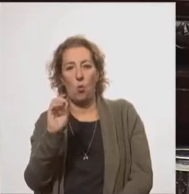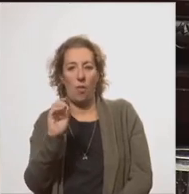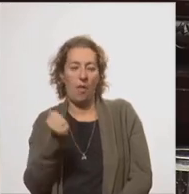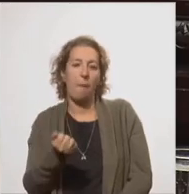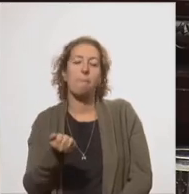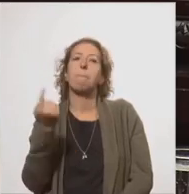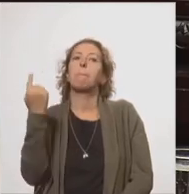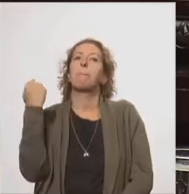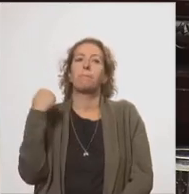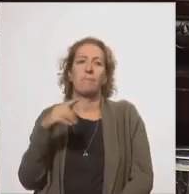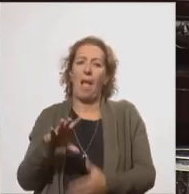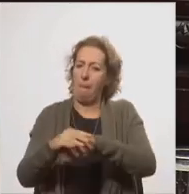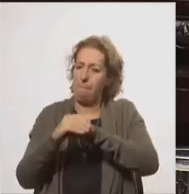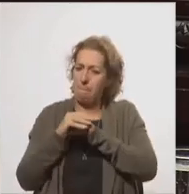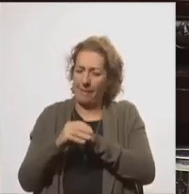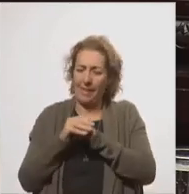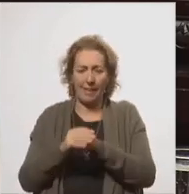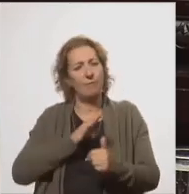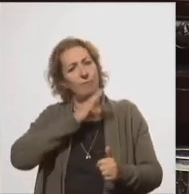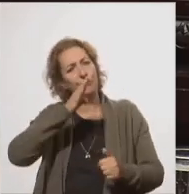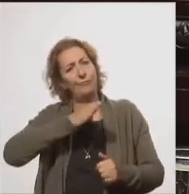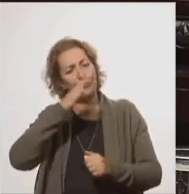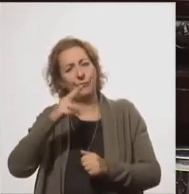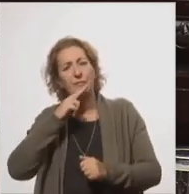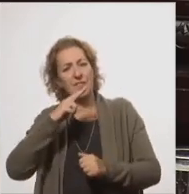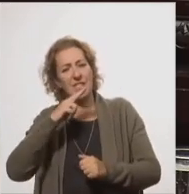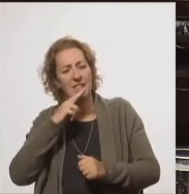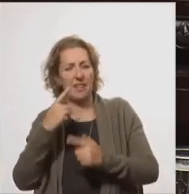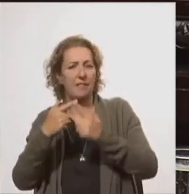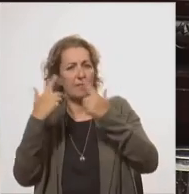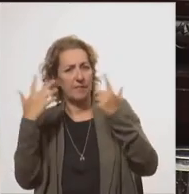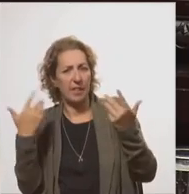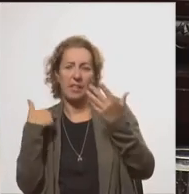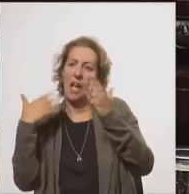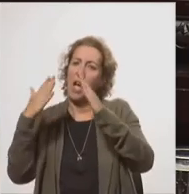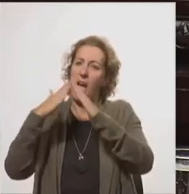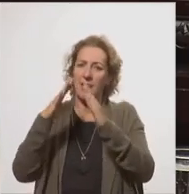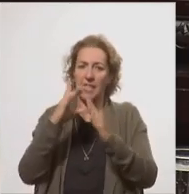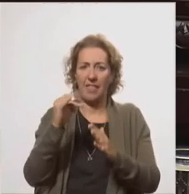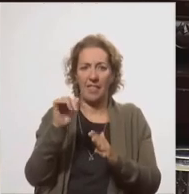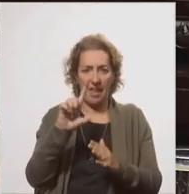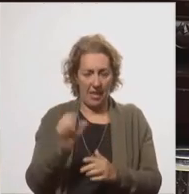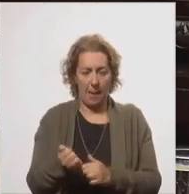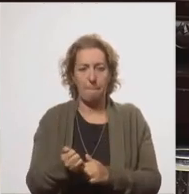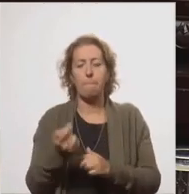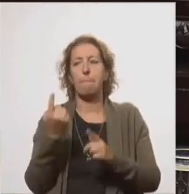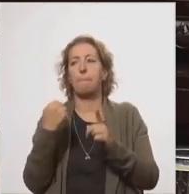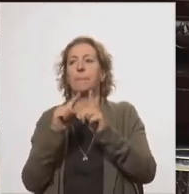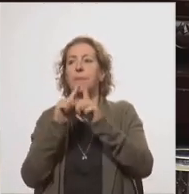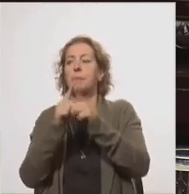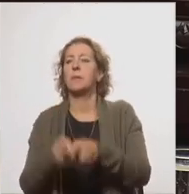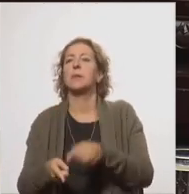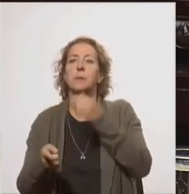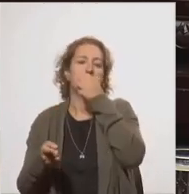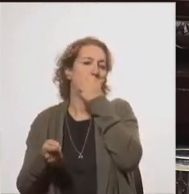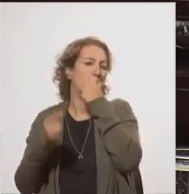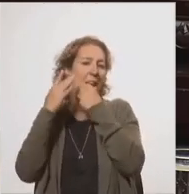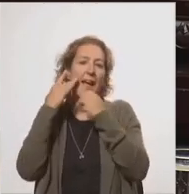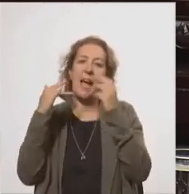frecuentó las tertulias de los viernes en la casa de Delia y se vinculó con la bohemia artística chilena